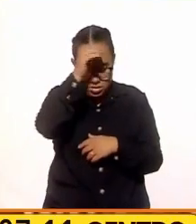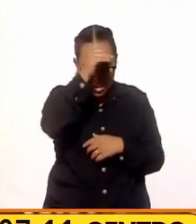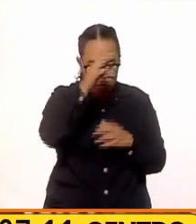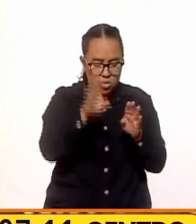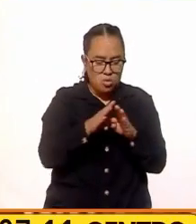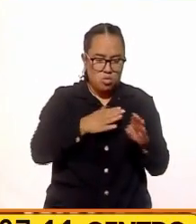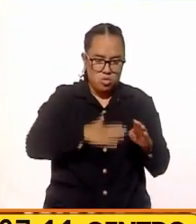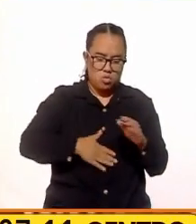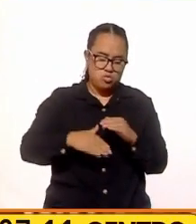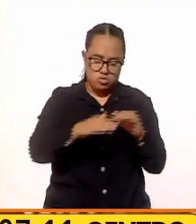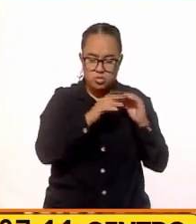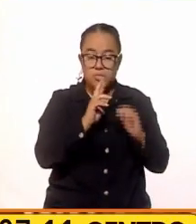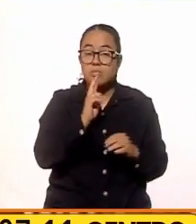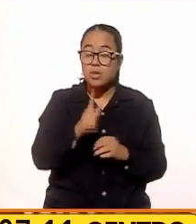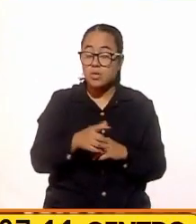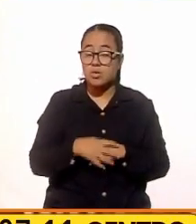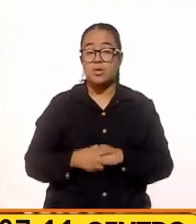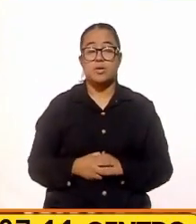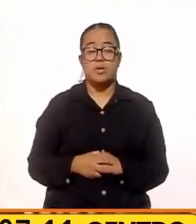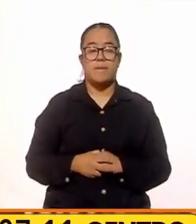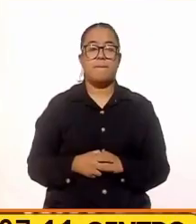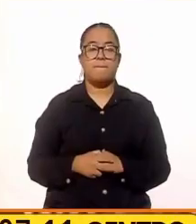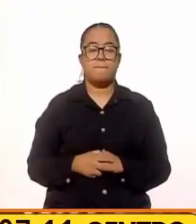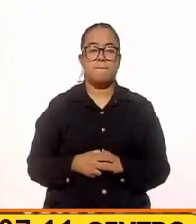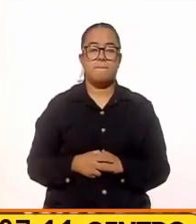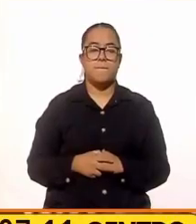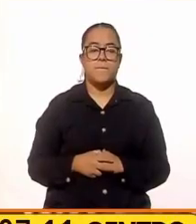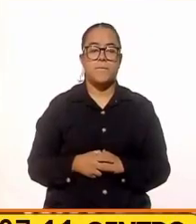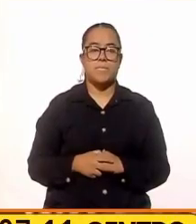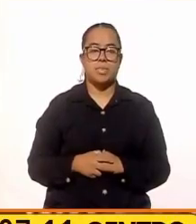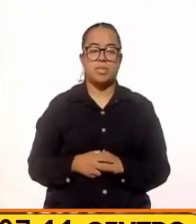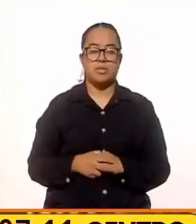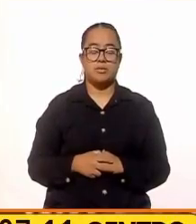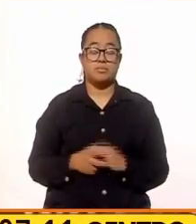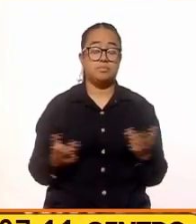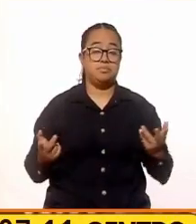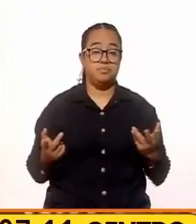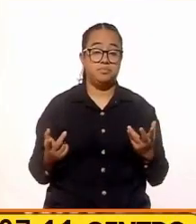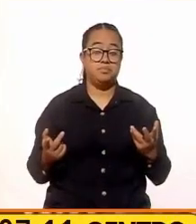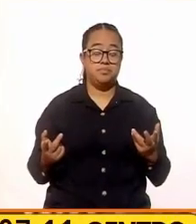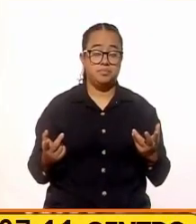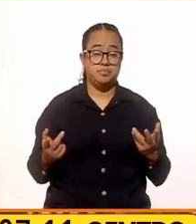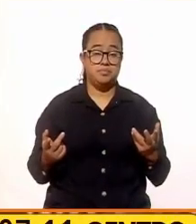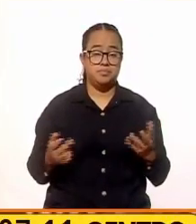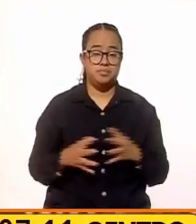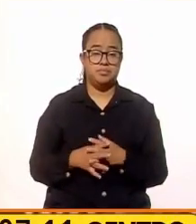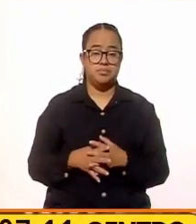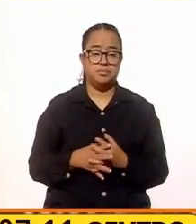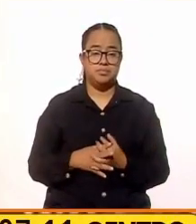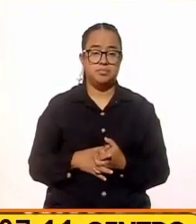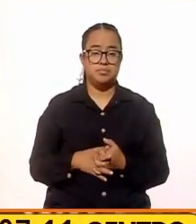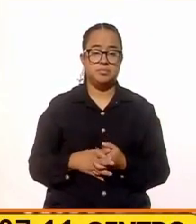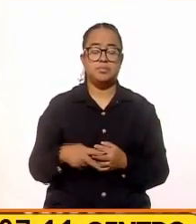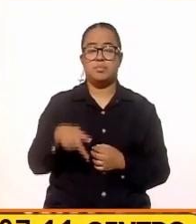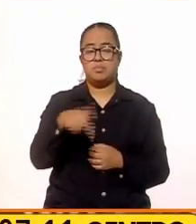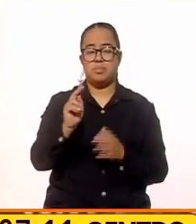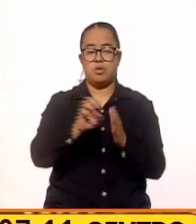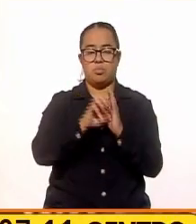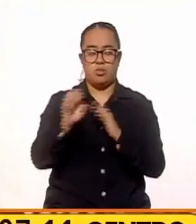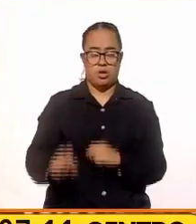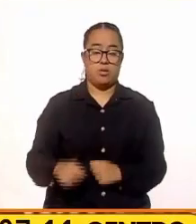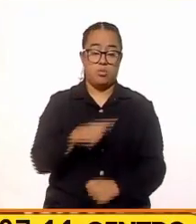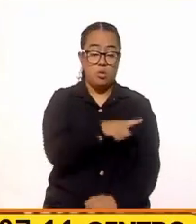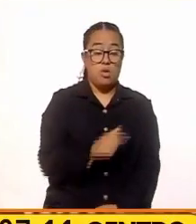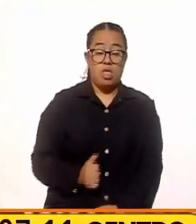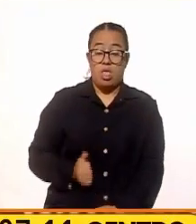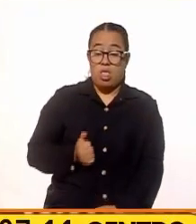No, podríamos decir que no es y que podemos condenar cualquier tipo de utilización de la fuerza